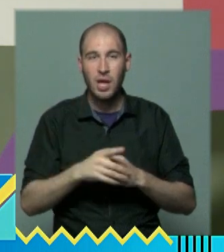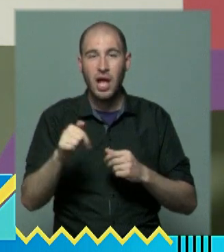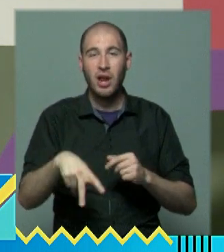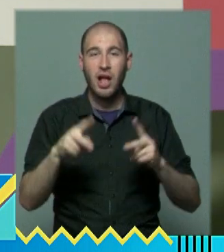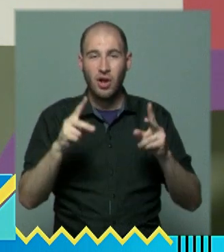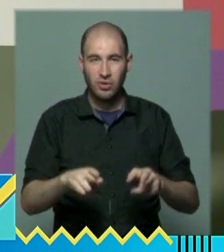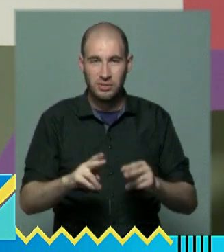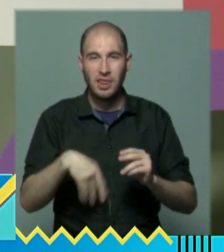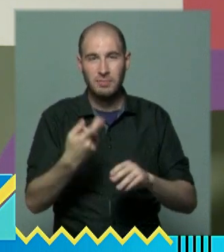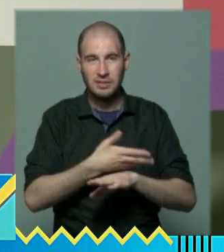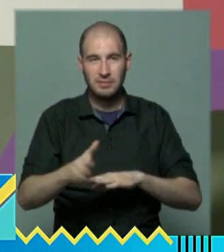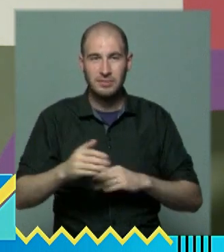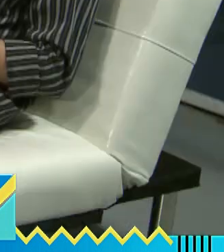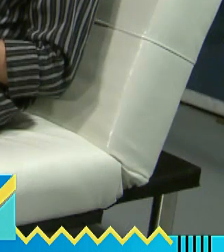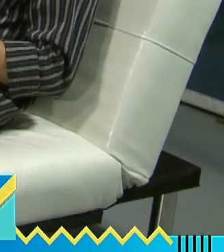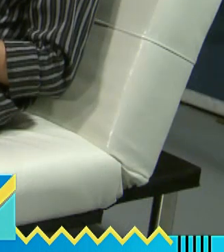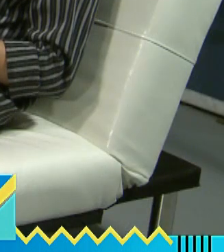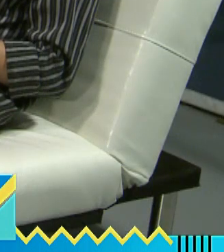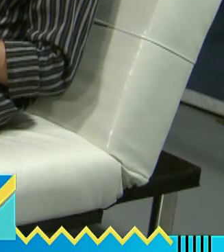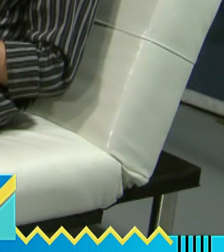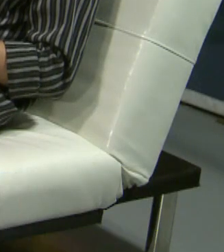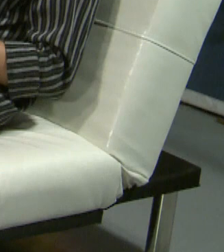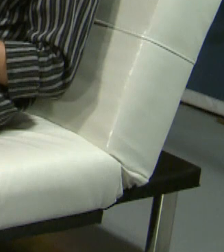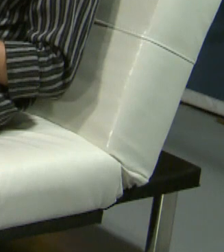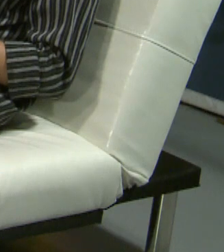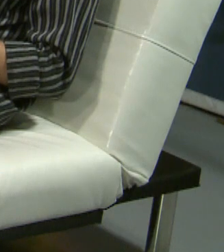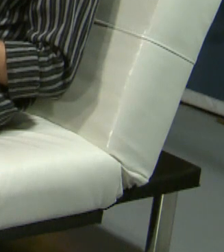a un pequeño corte y enseguida volvemos.